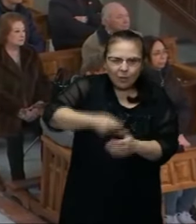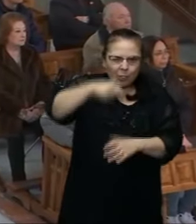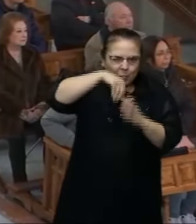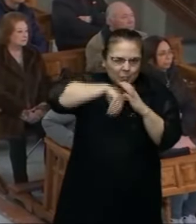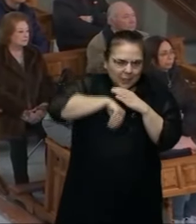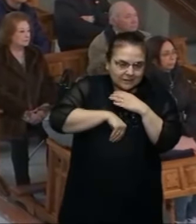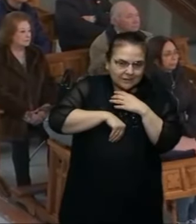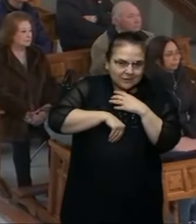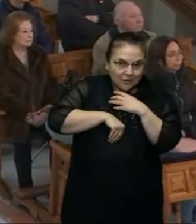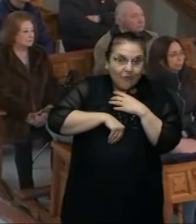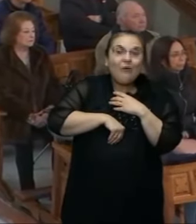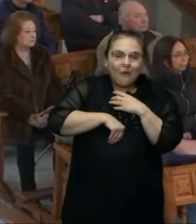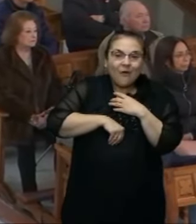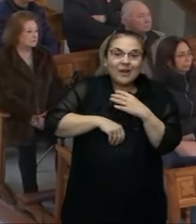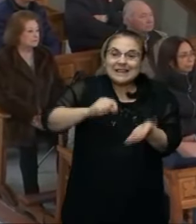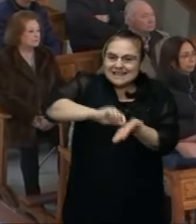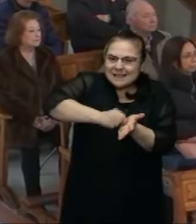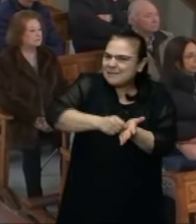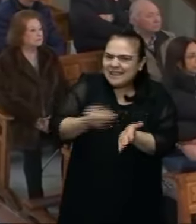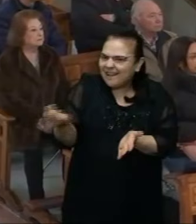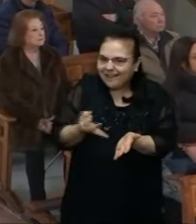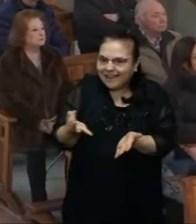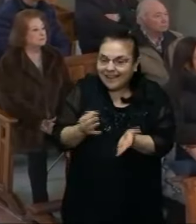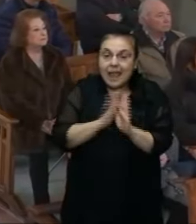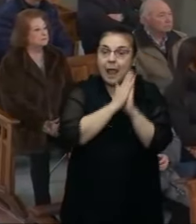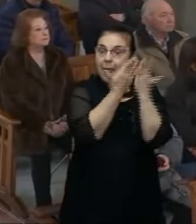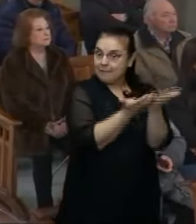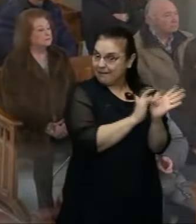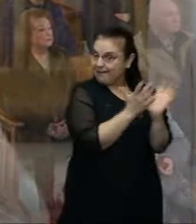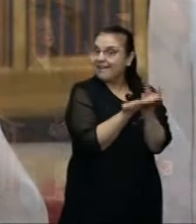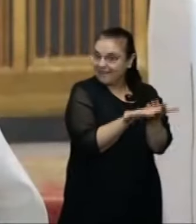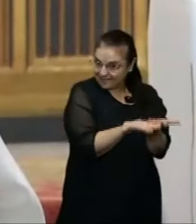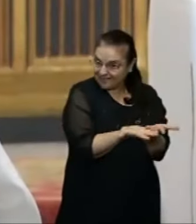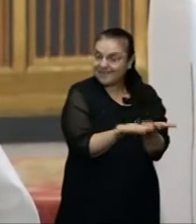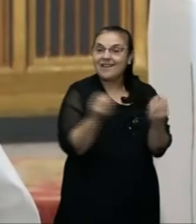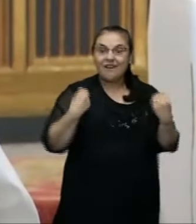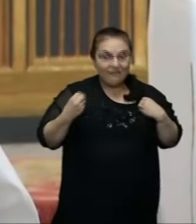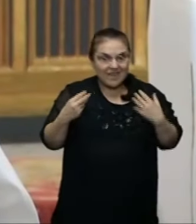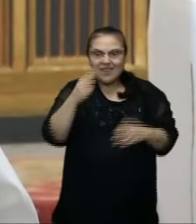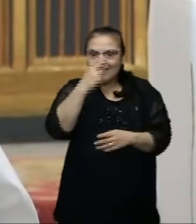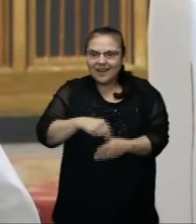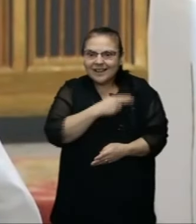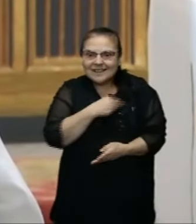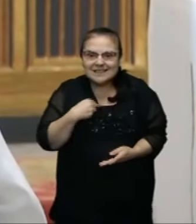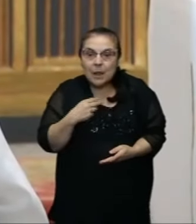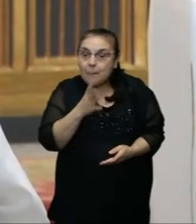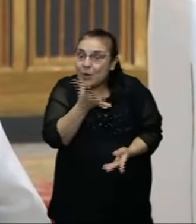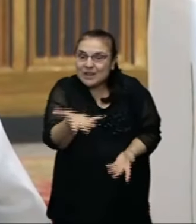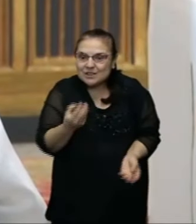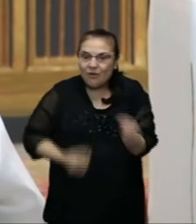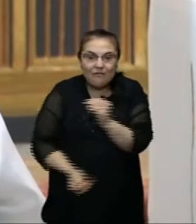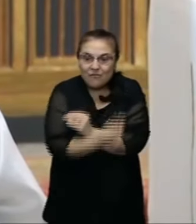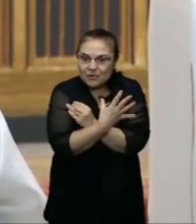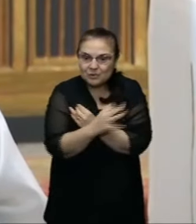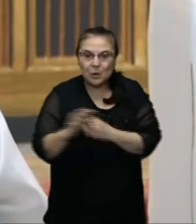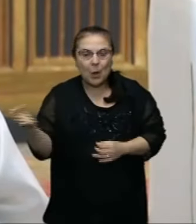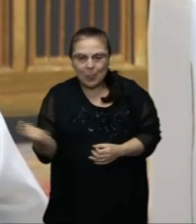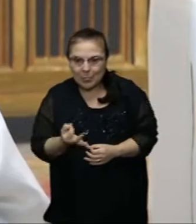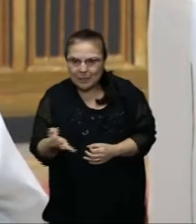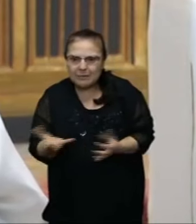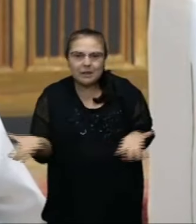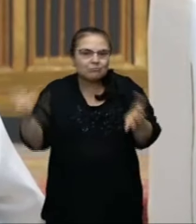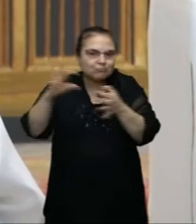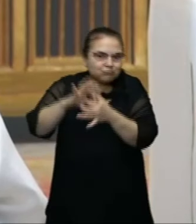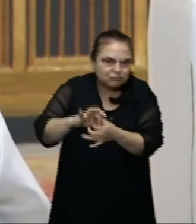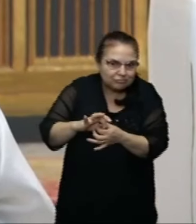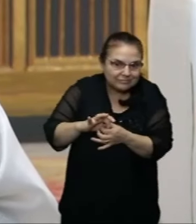la semilla del Evangelio, de la vida cristiana, no falla. Por tanto, el fruto que demos está en función